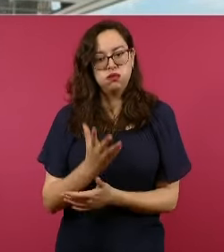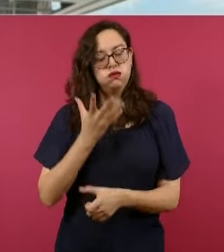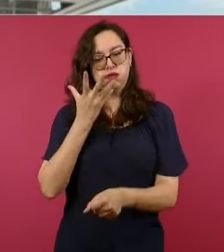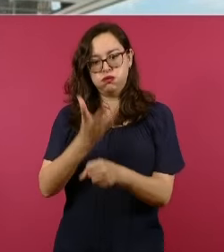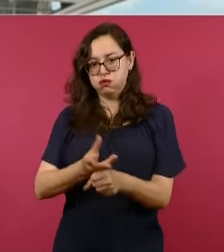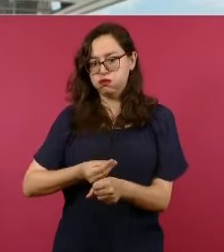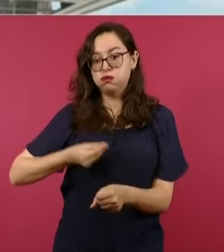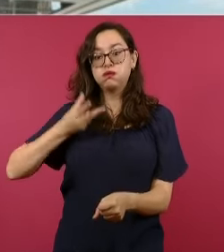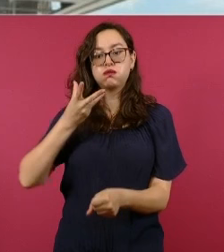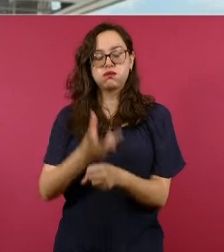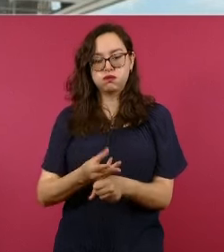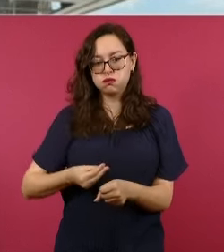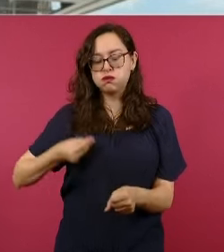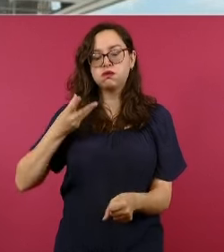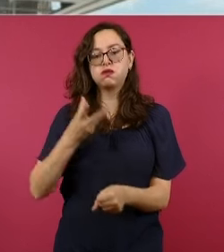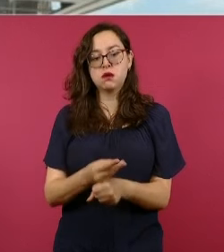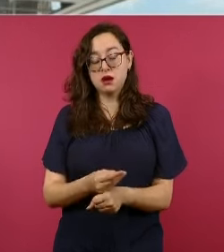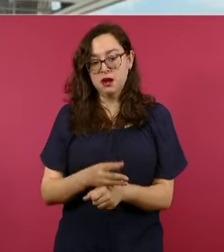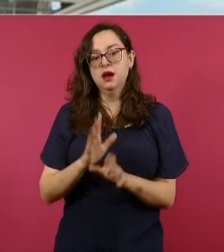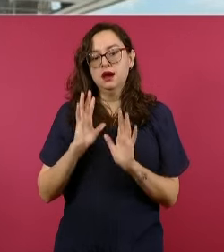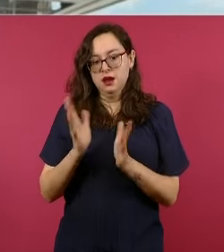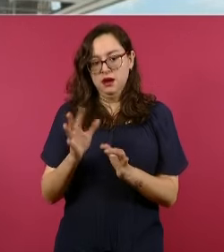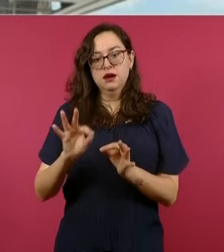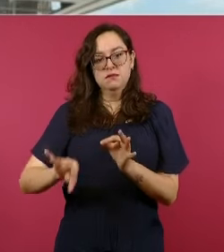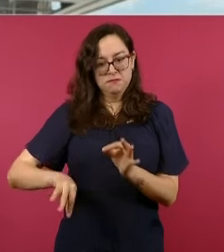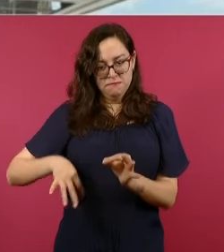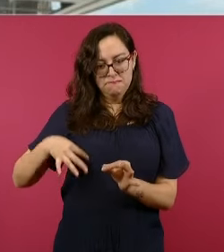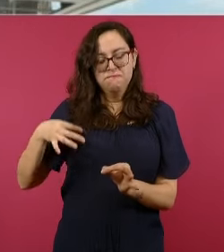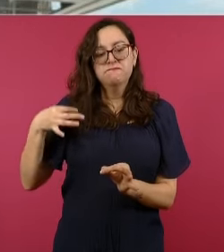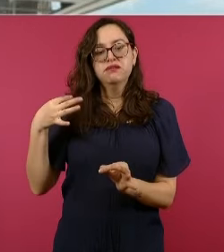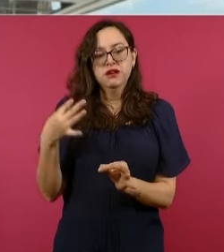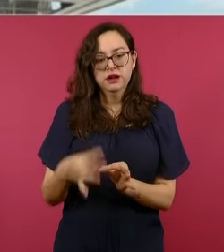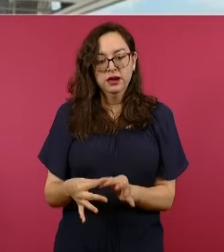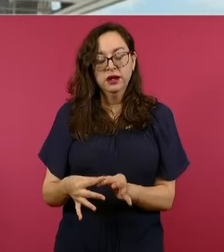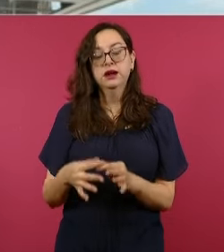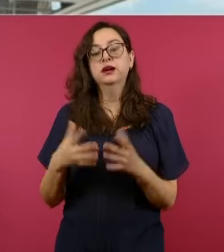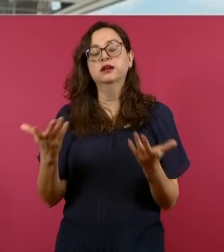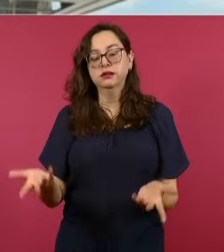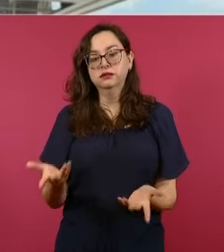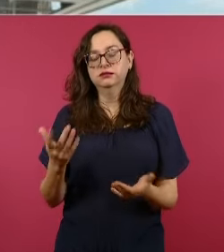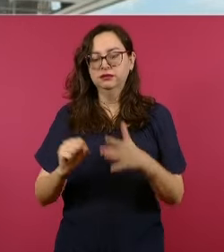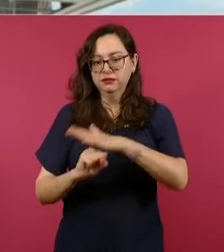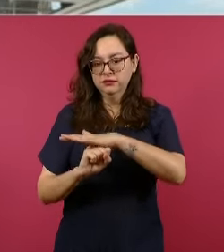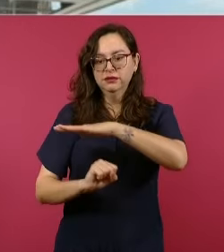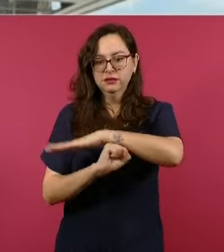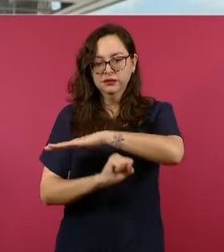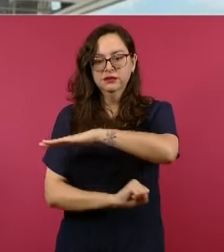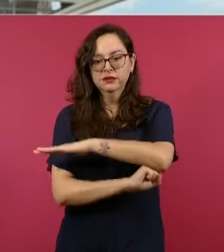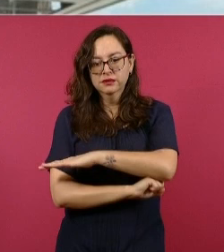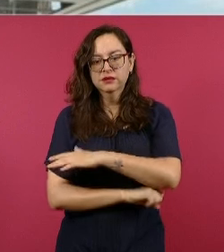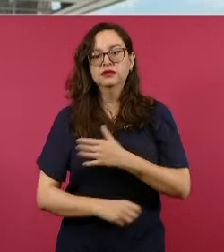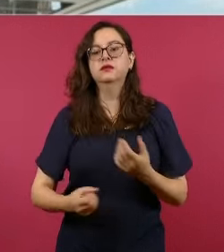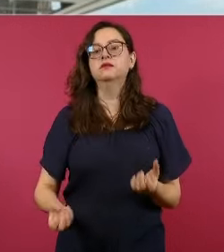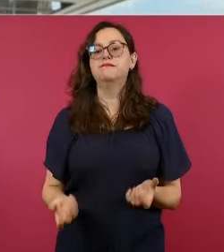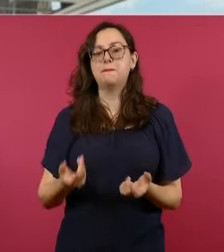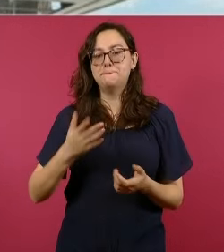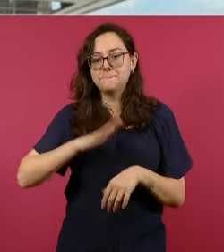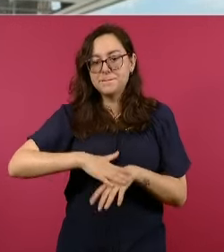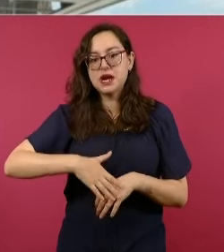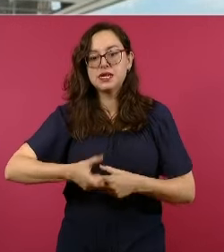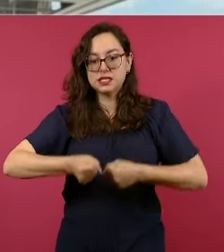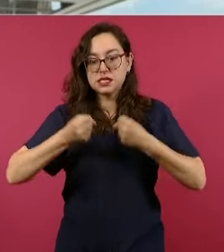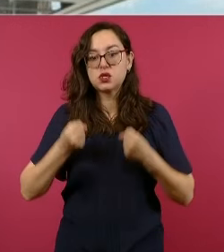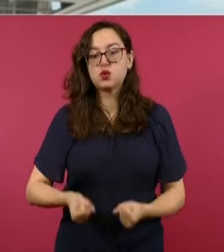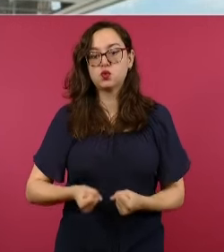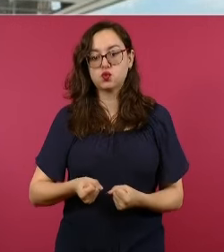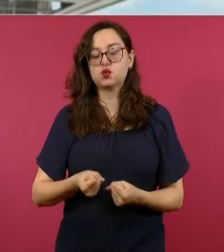eh Ahora se se está concluyendo esa etapa para la el fortalecimiento la obra de reforzamiento de de de la